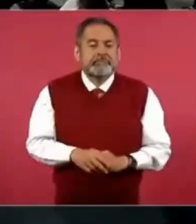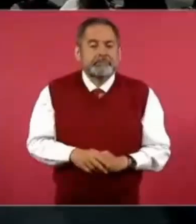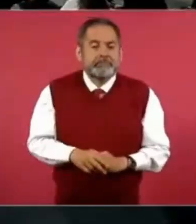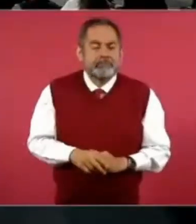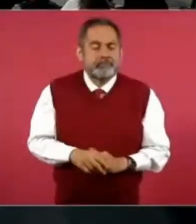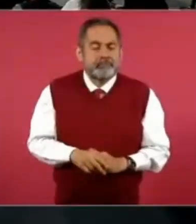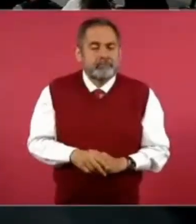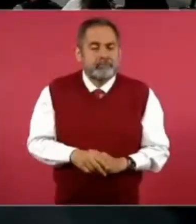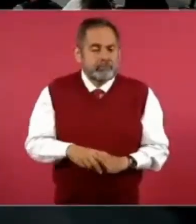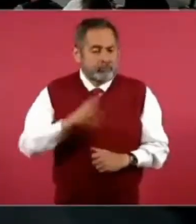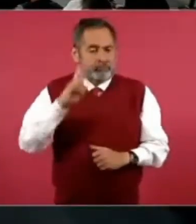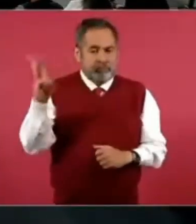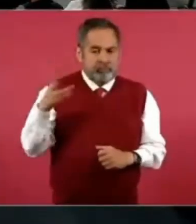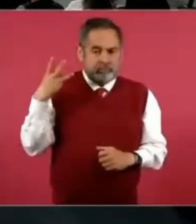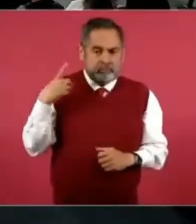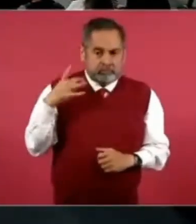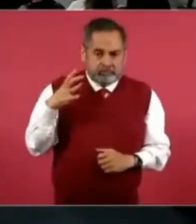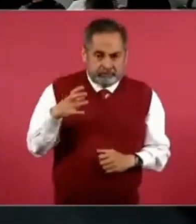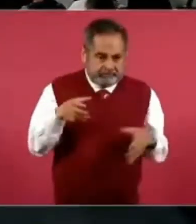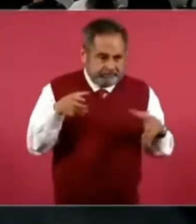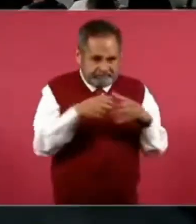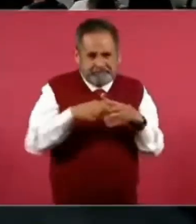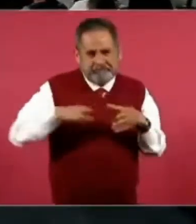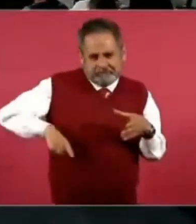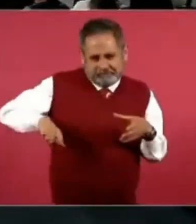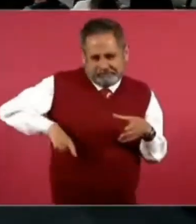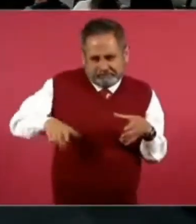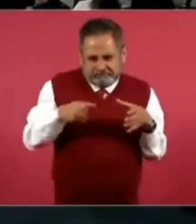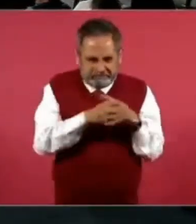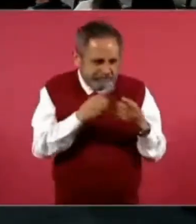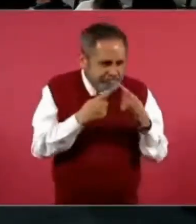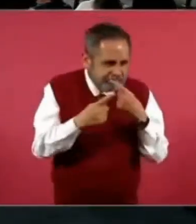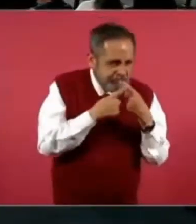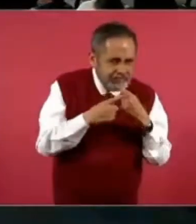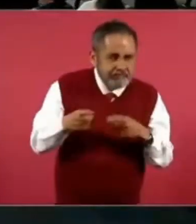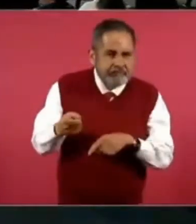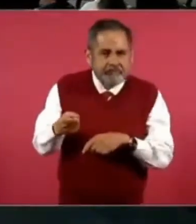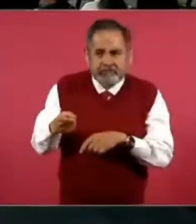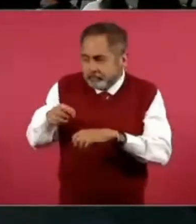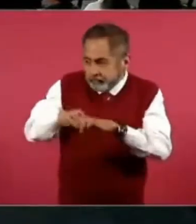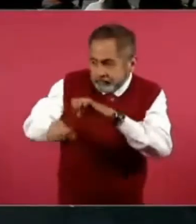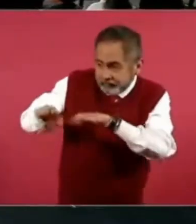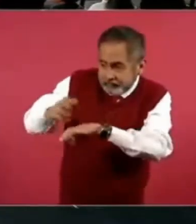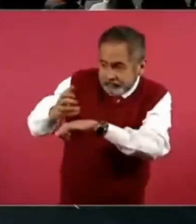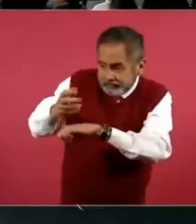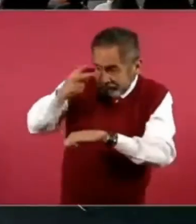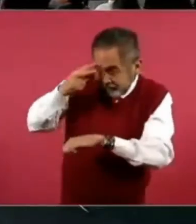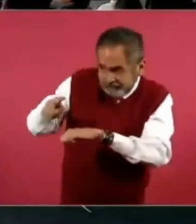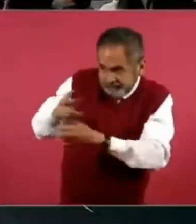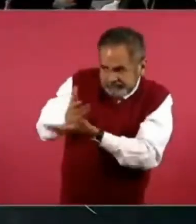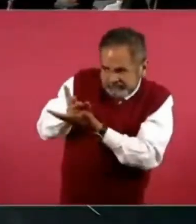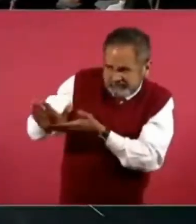Washington operó a espaldas de la embajada en México. No, yo pensaba que era